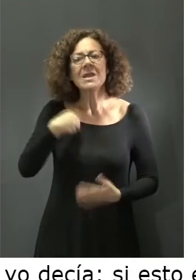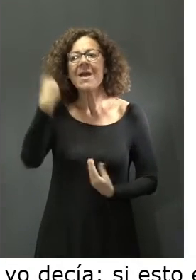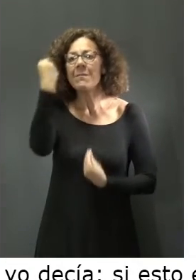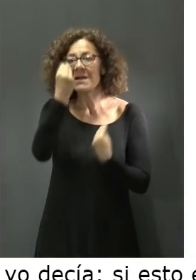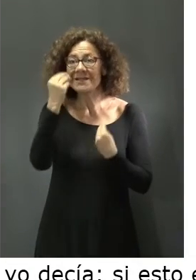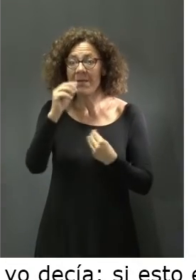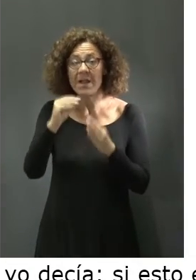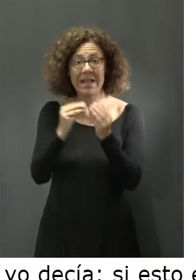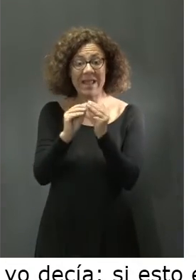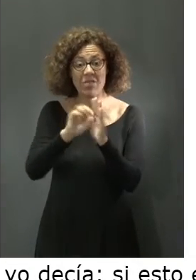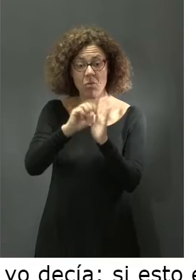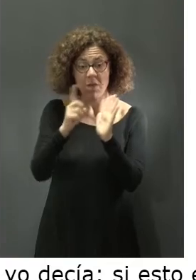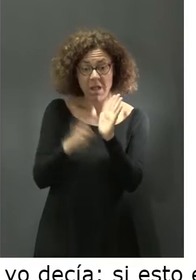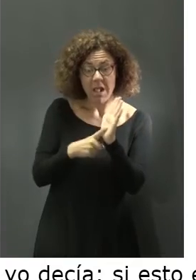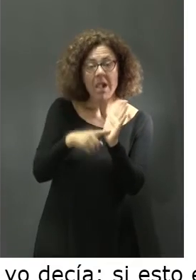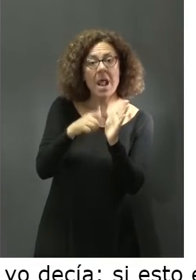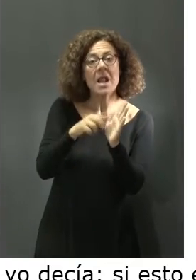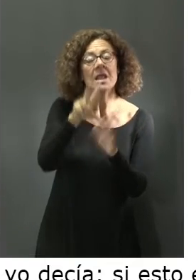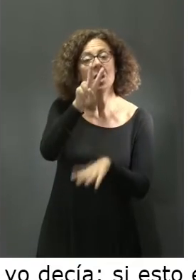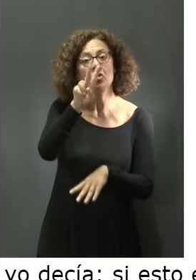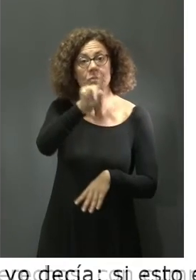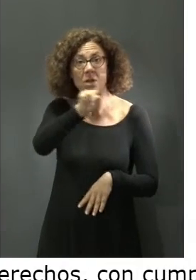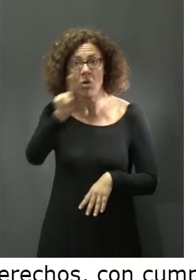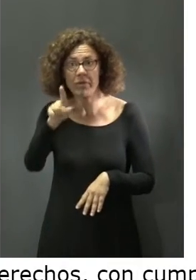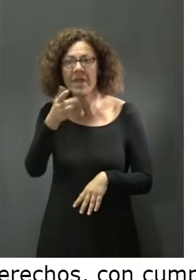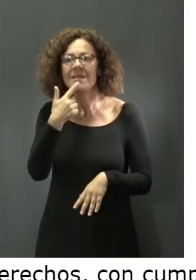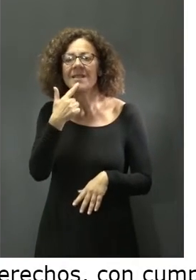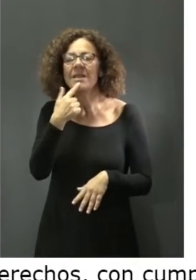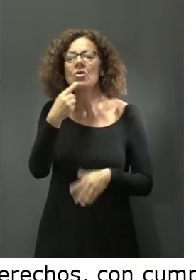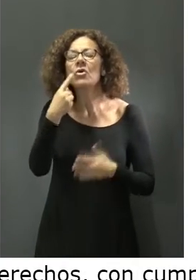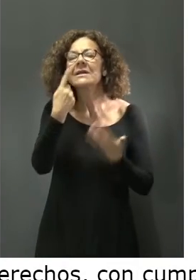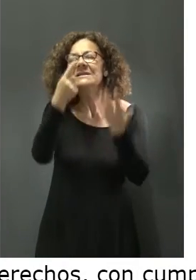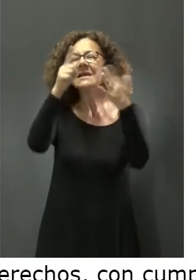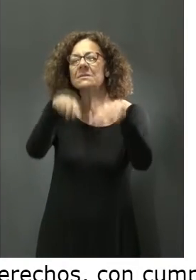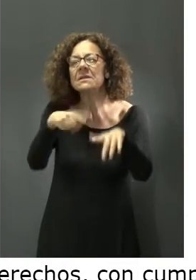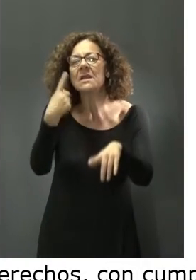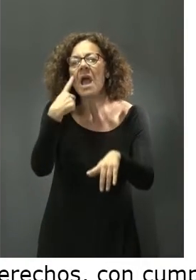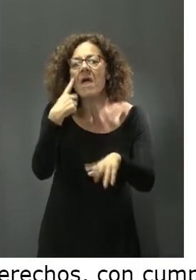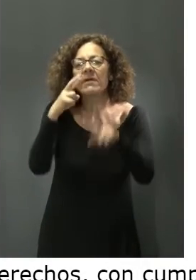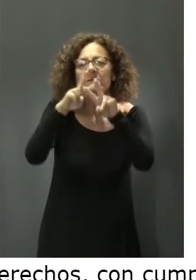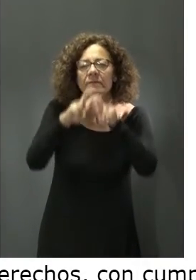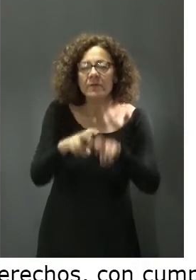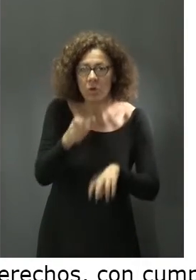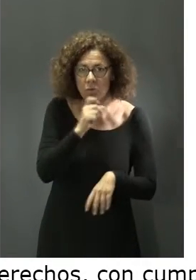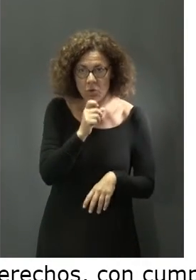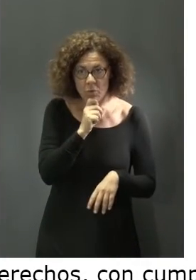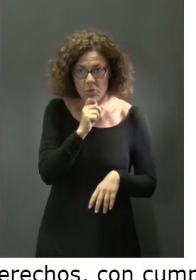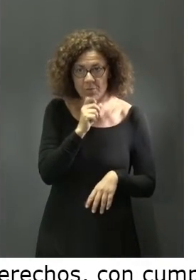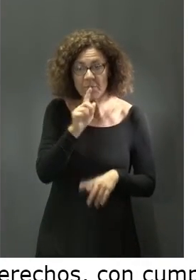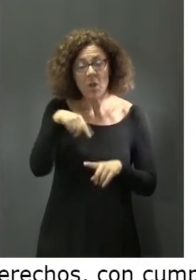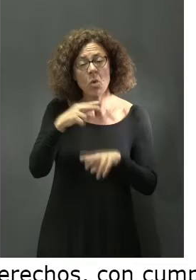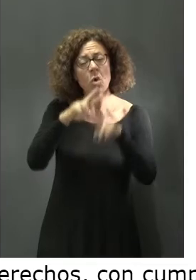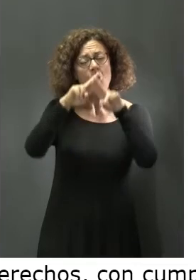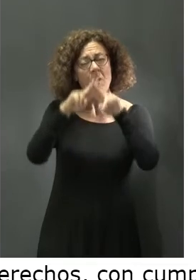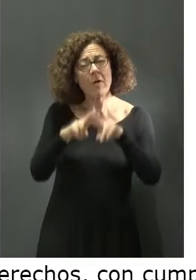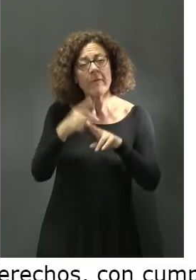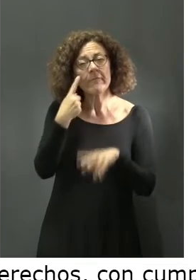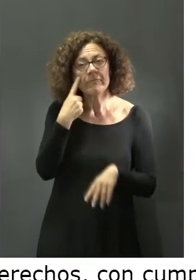momento el legislador del 2011 que dijo en el plazo de 6 meses se abordará este tema. Pues luego también examinando un